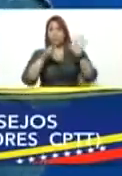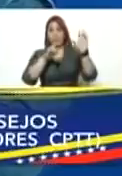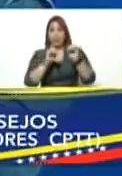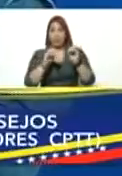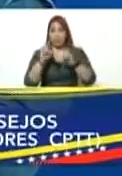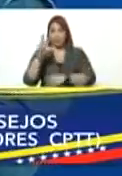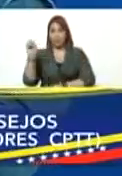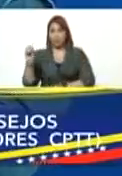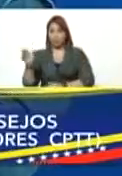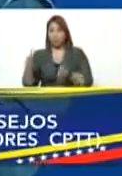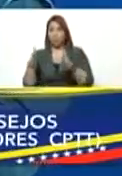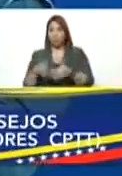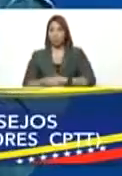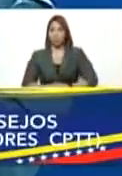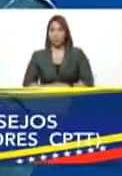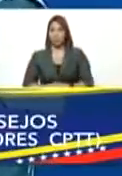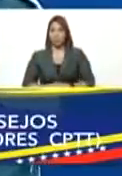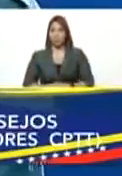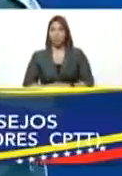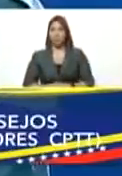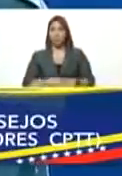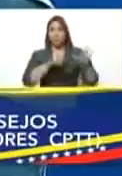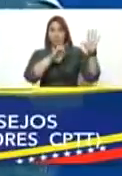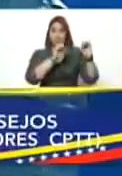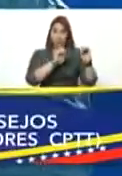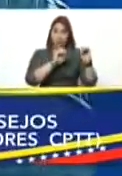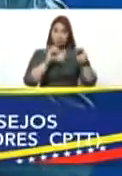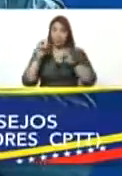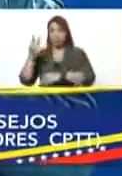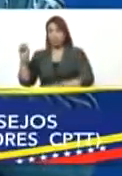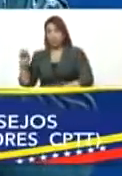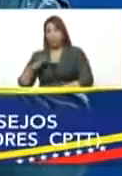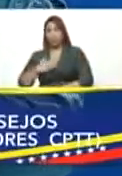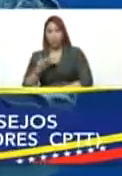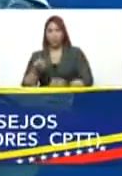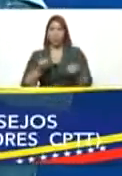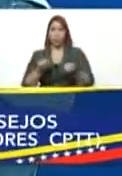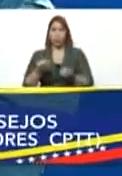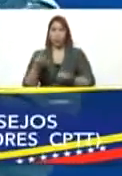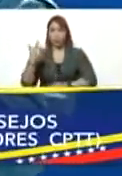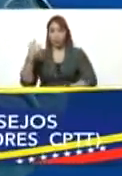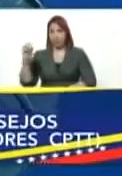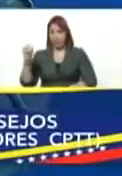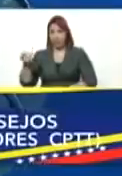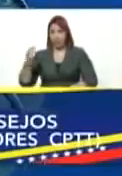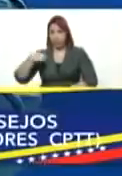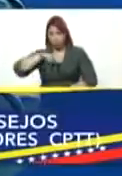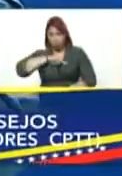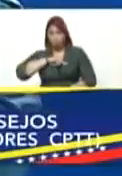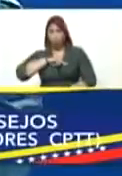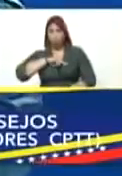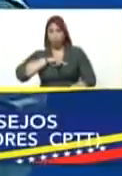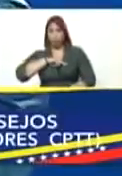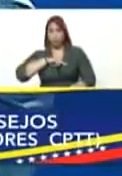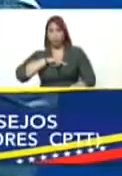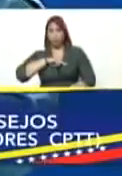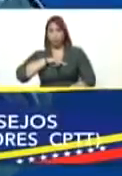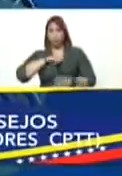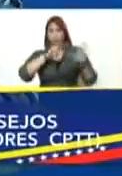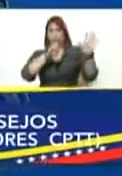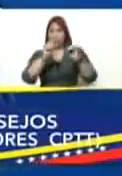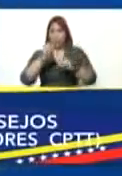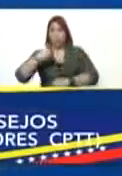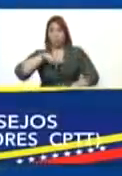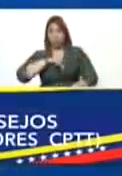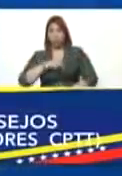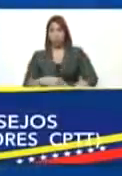comandante. Ese 70-30 para poder controlar, 30 para nosotros y 70 para nosotros